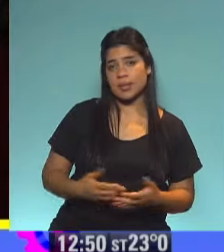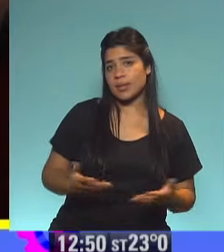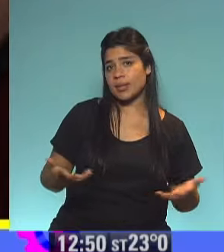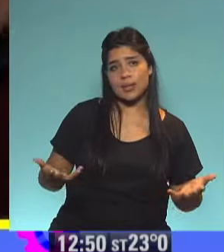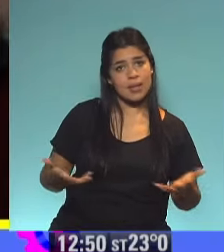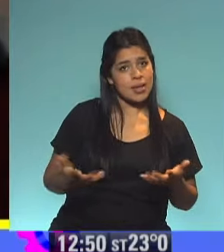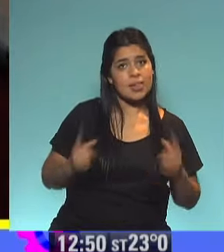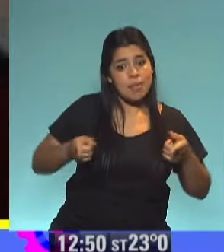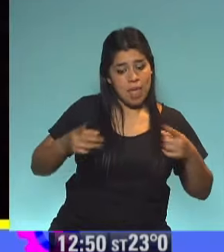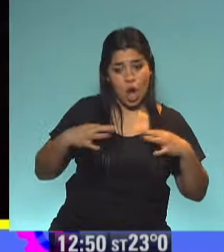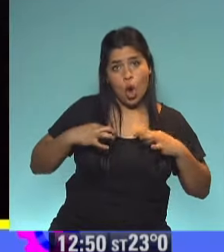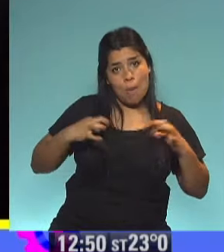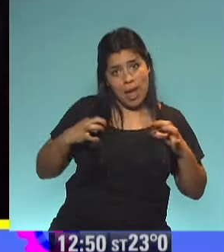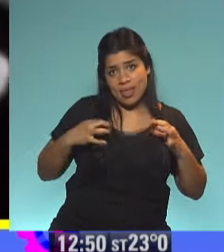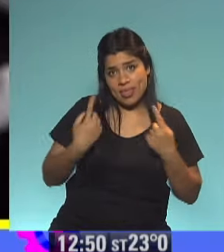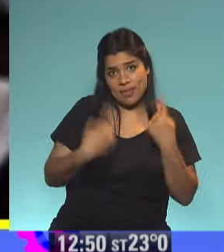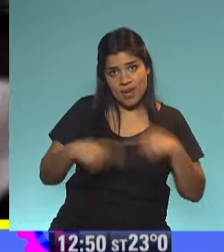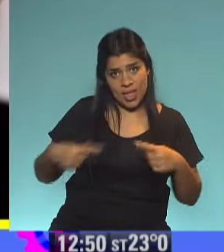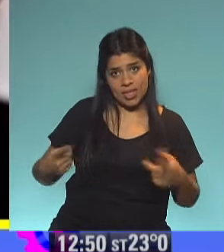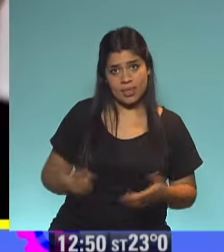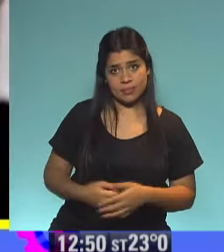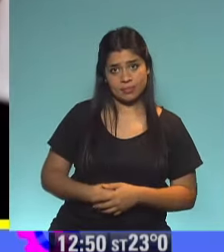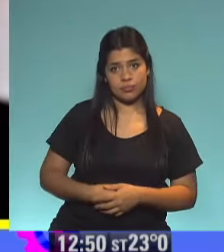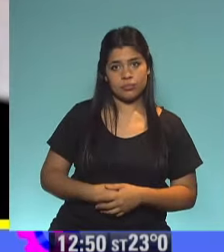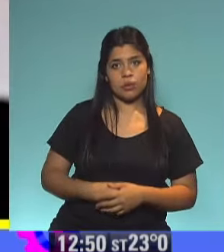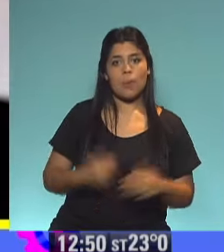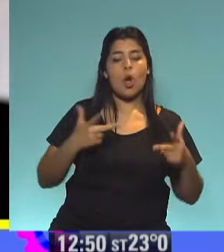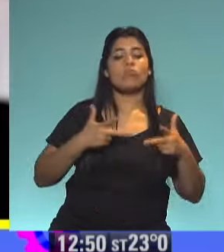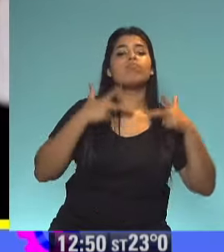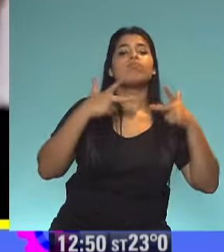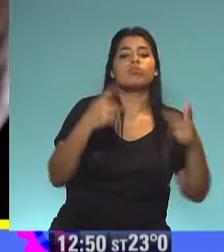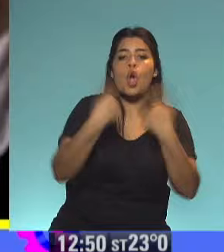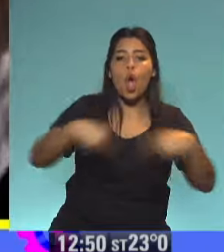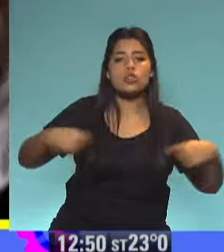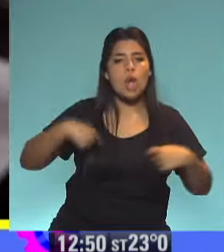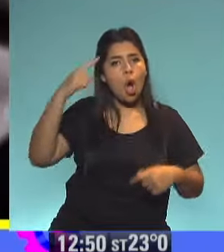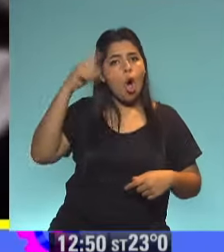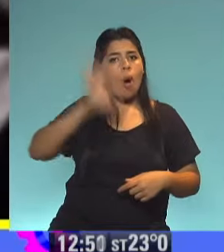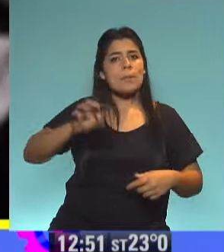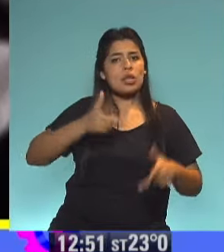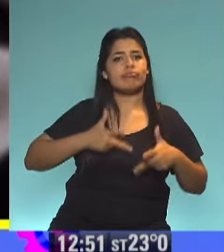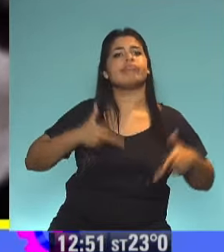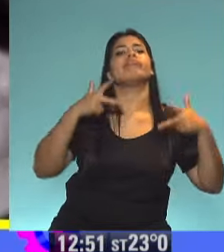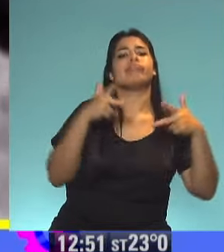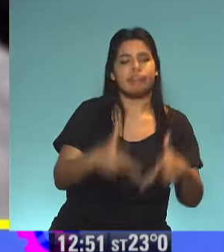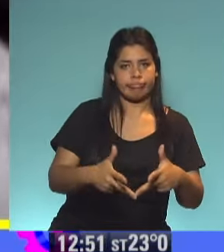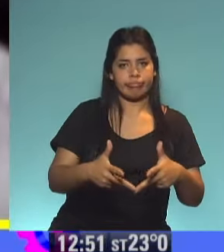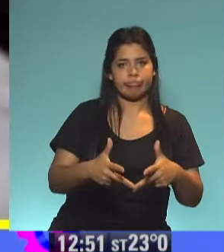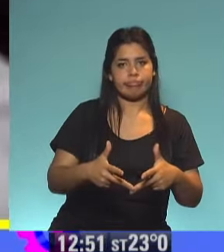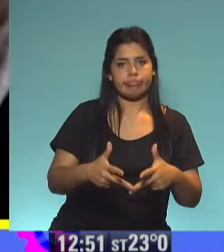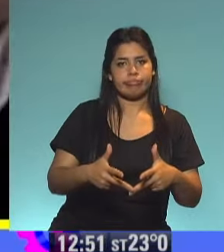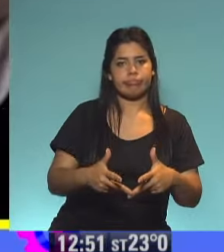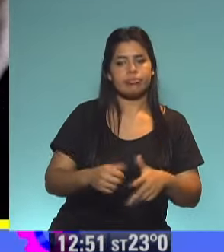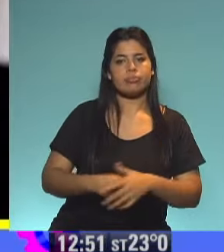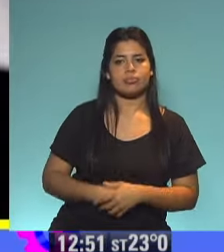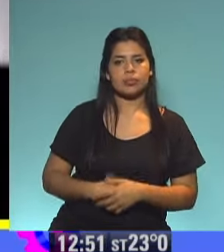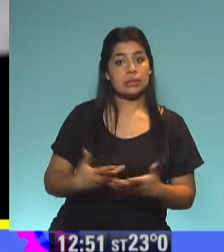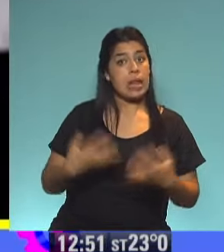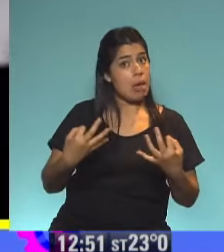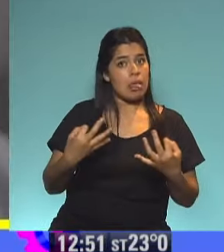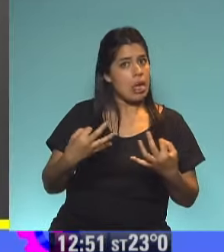Y la ropa. Nos decimos lo que pensábamos y no es un conflicto muy